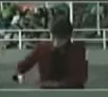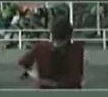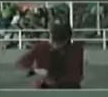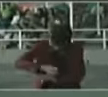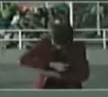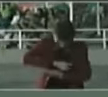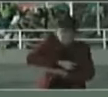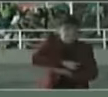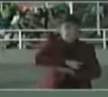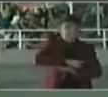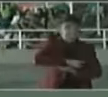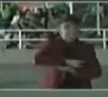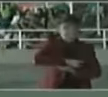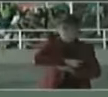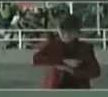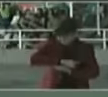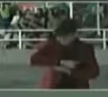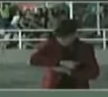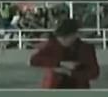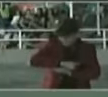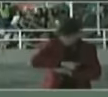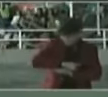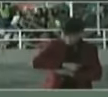brazos y dijo: